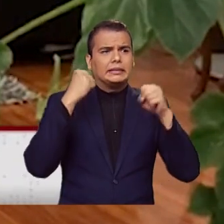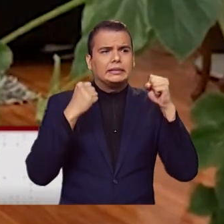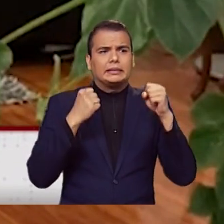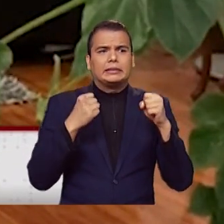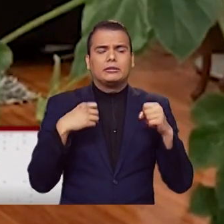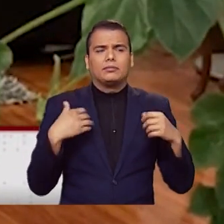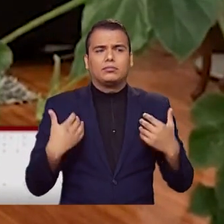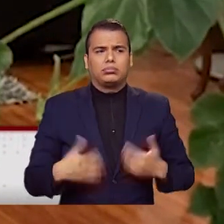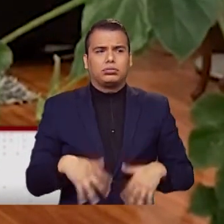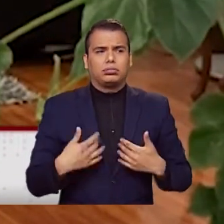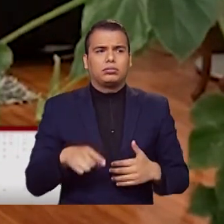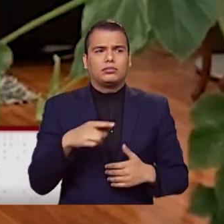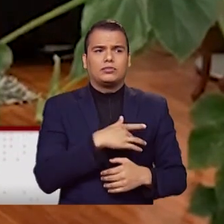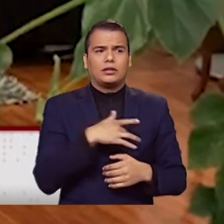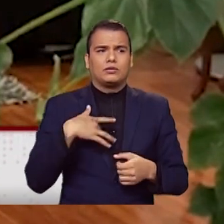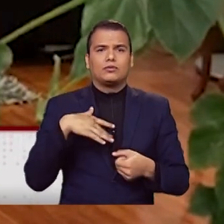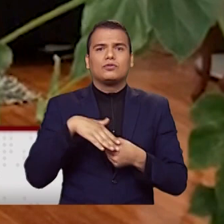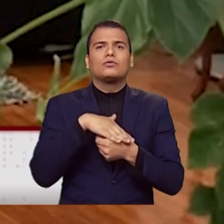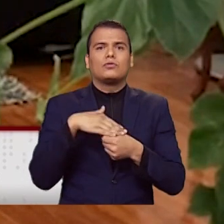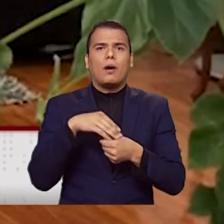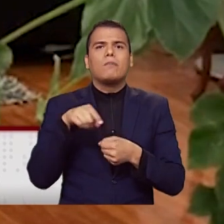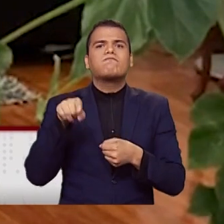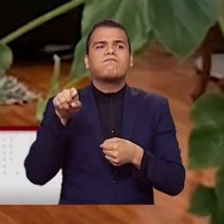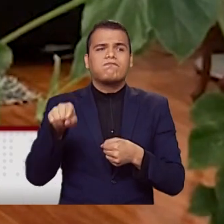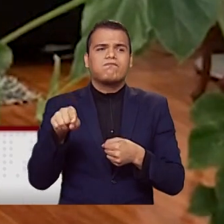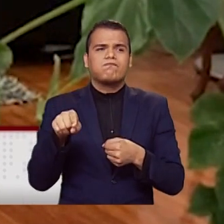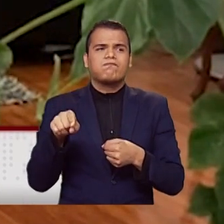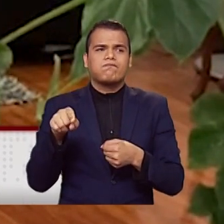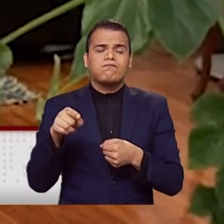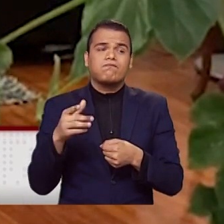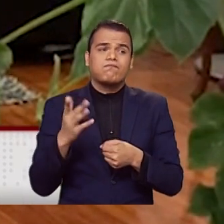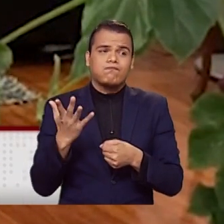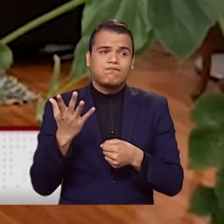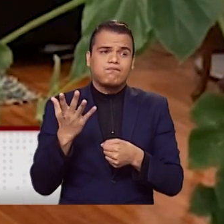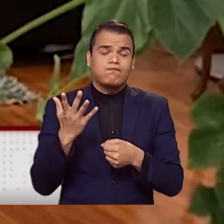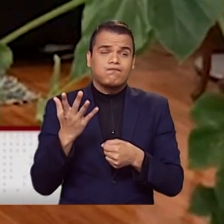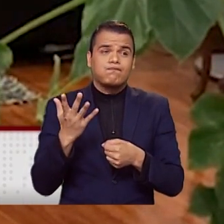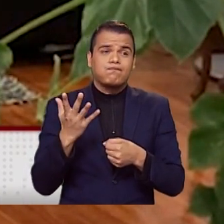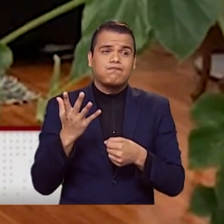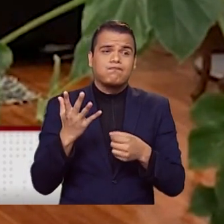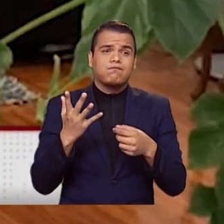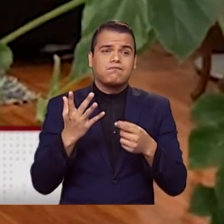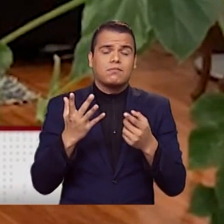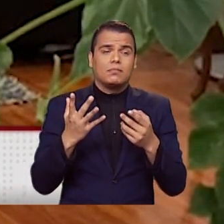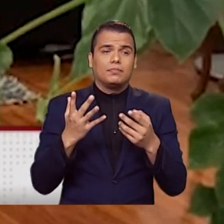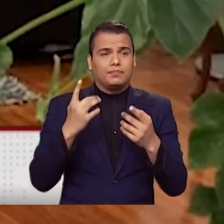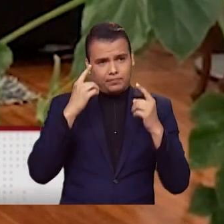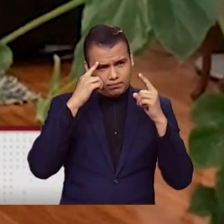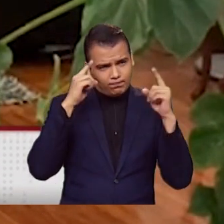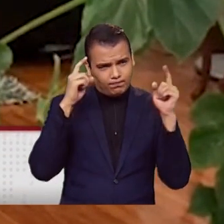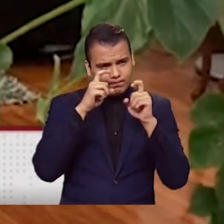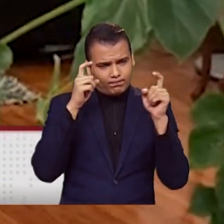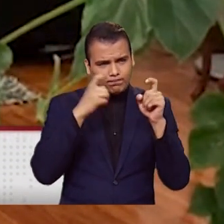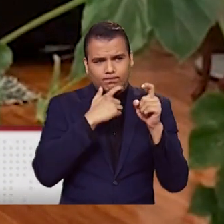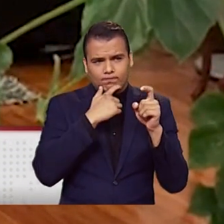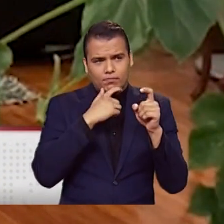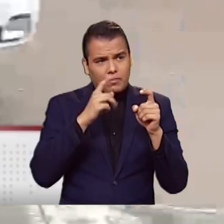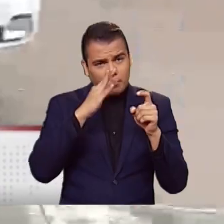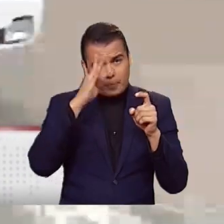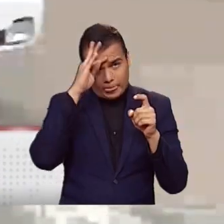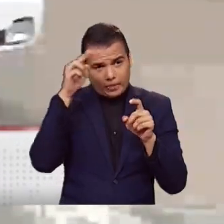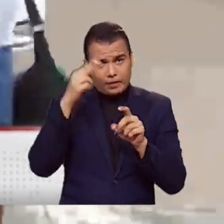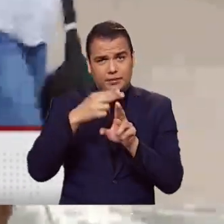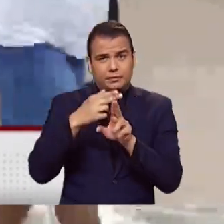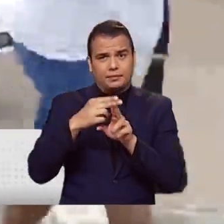la salud en Tumaco. Más si tenemos en cuenta de que el Hospital San